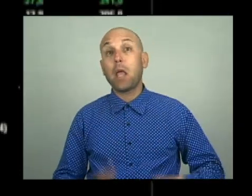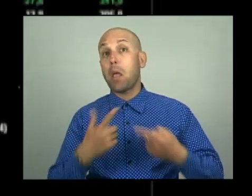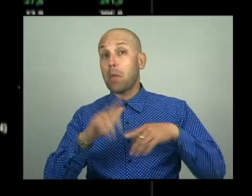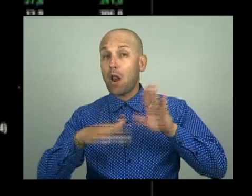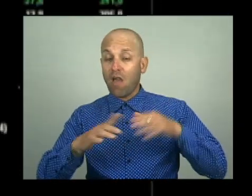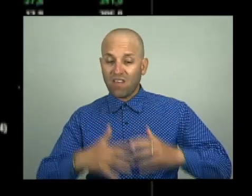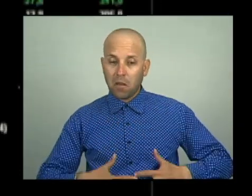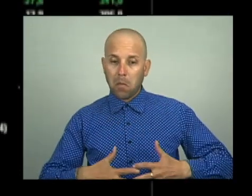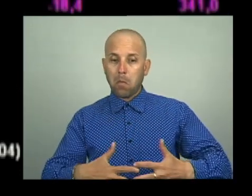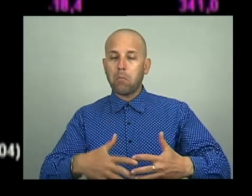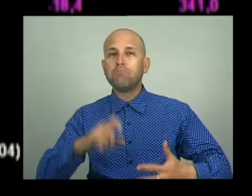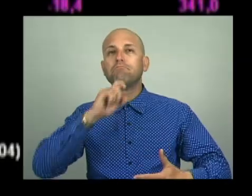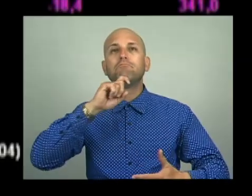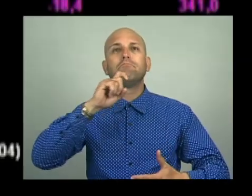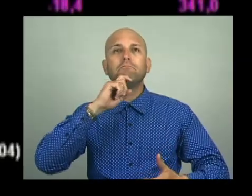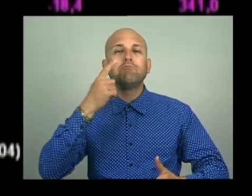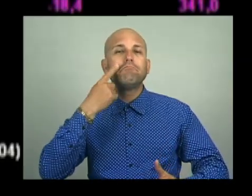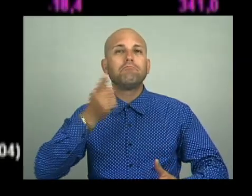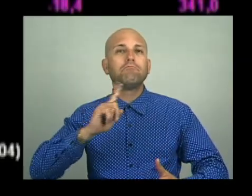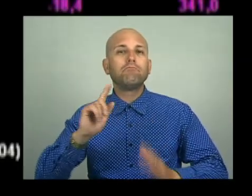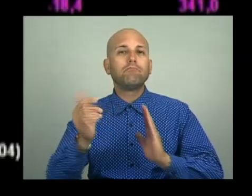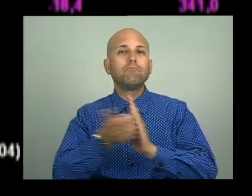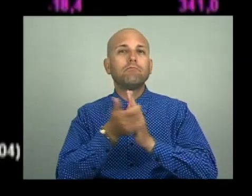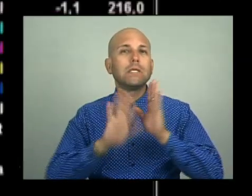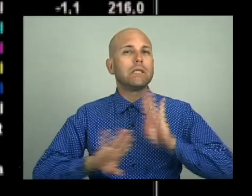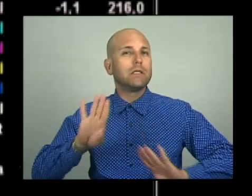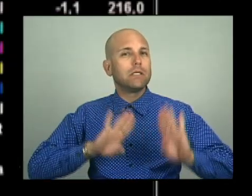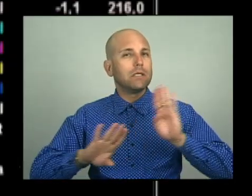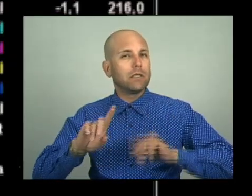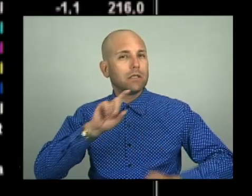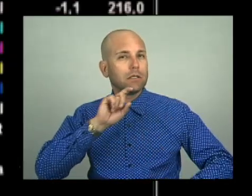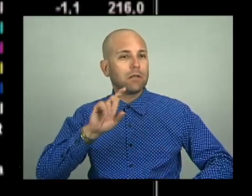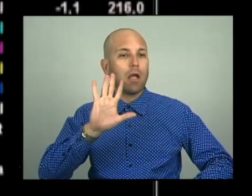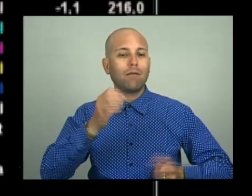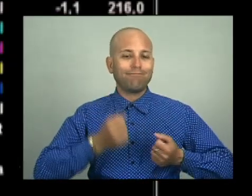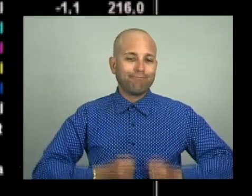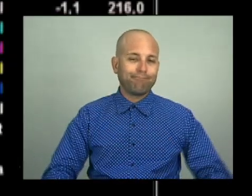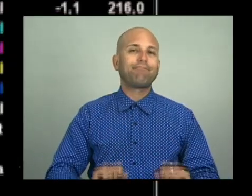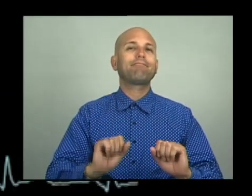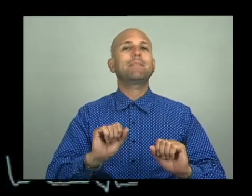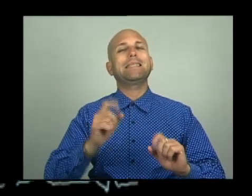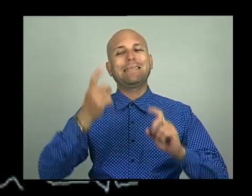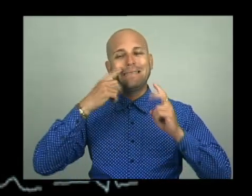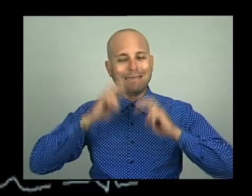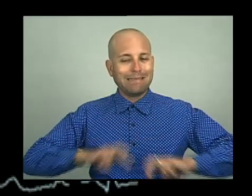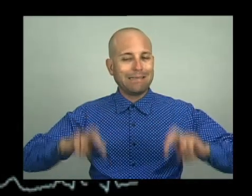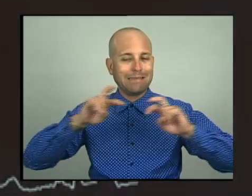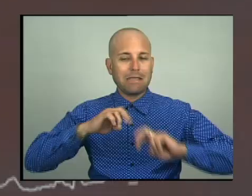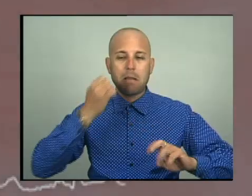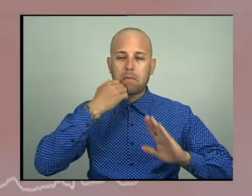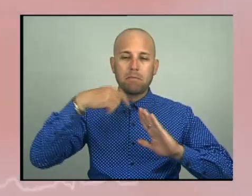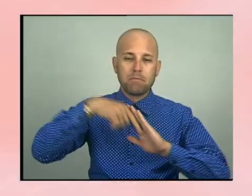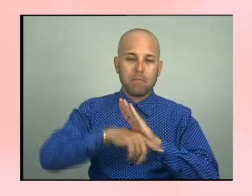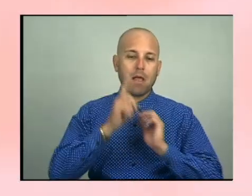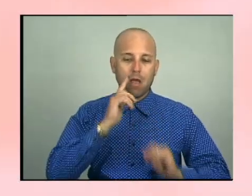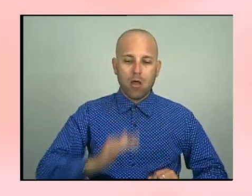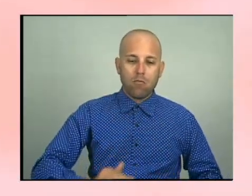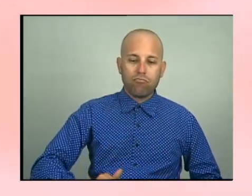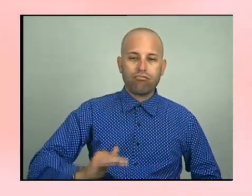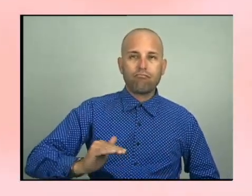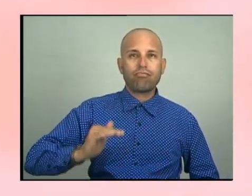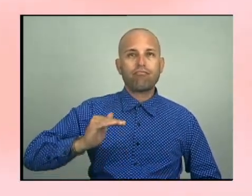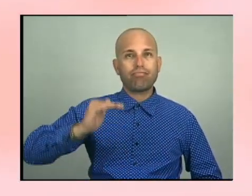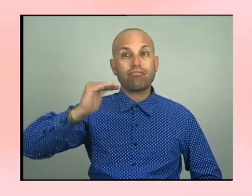el embarazo. En estos casos, podrían detectarse cuando nace el bebé o a medida que el niño crece. Algunos